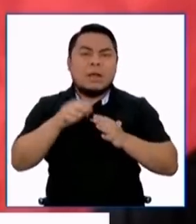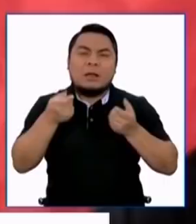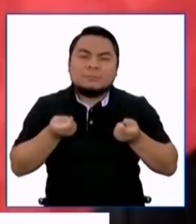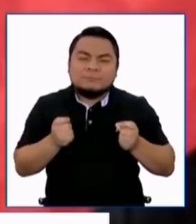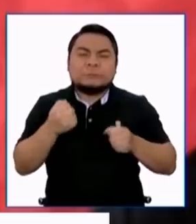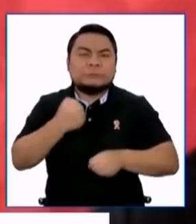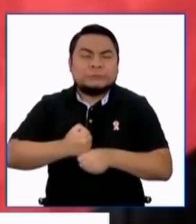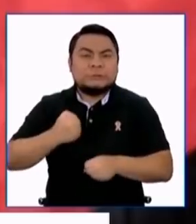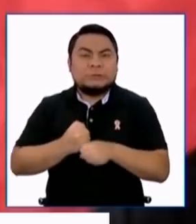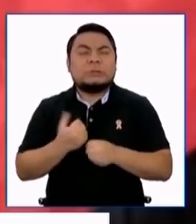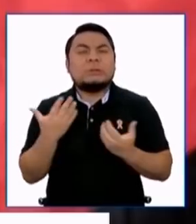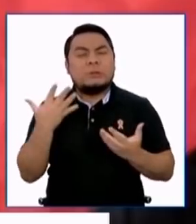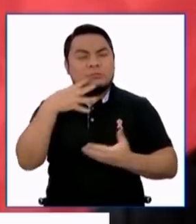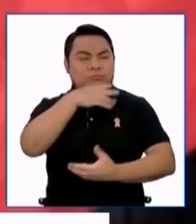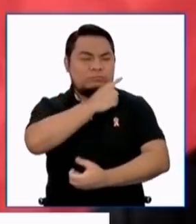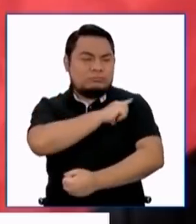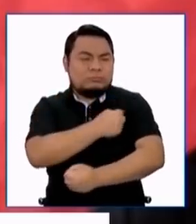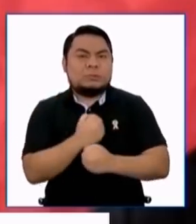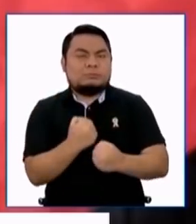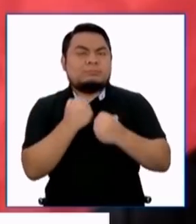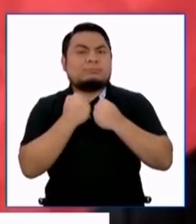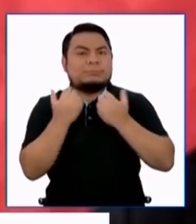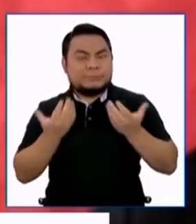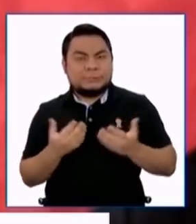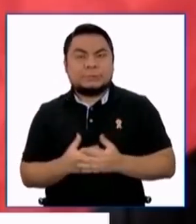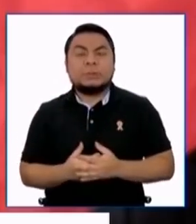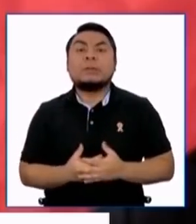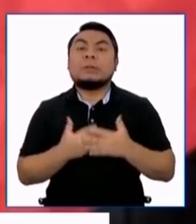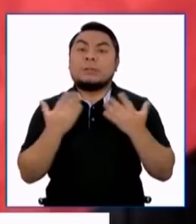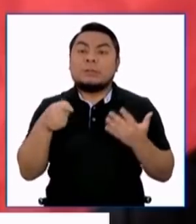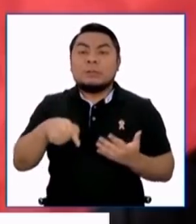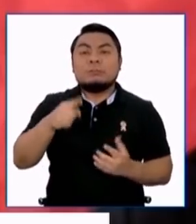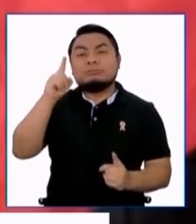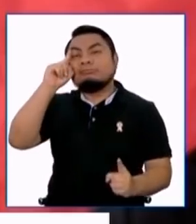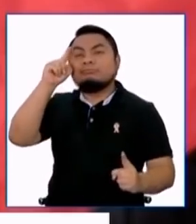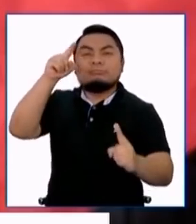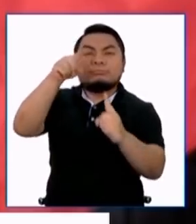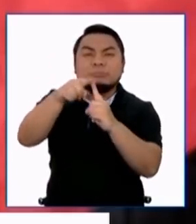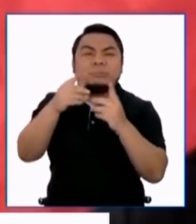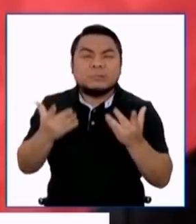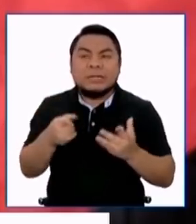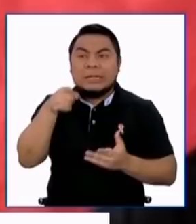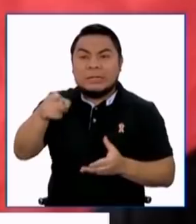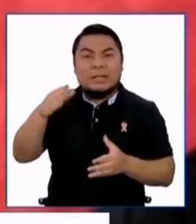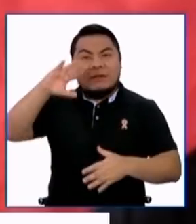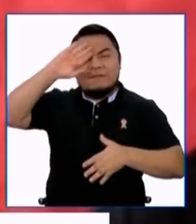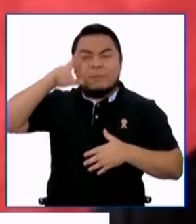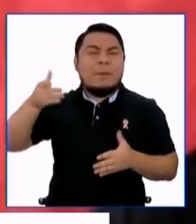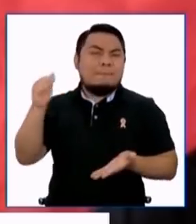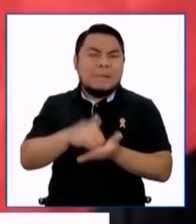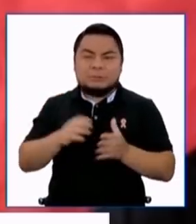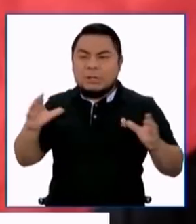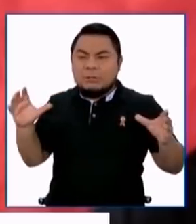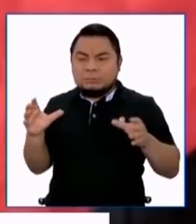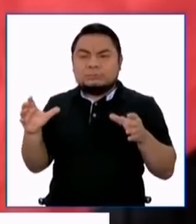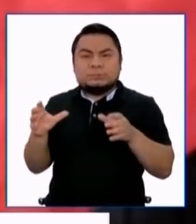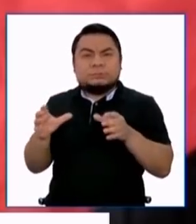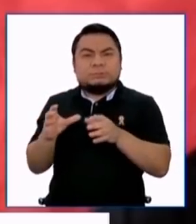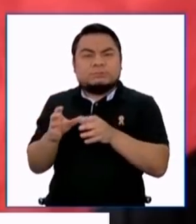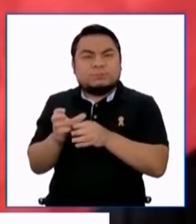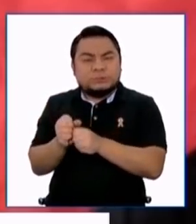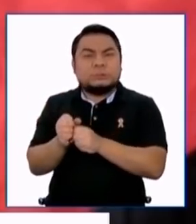esfuerzo y energía renovadas. Nuestro objetivo es contener la enfermedad, al mismo